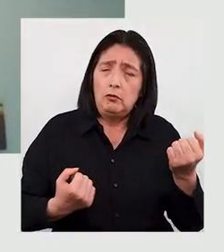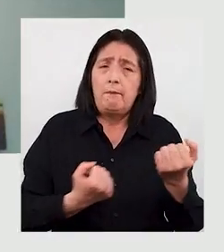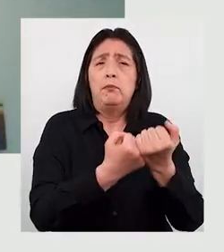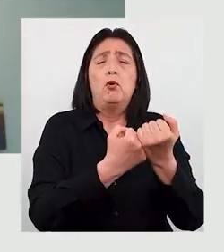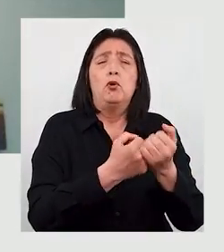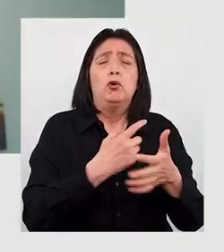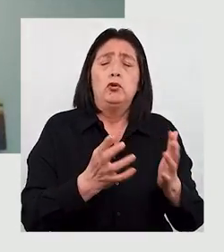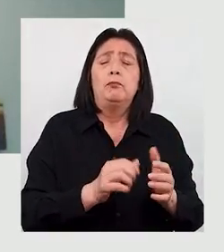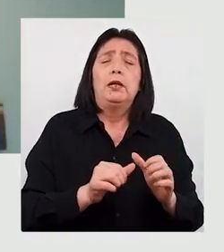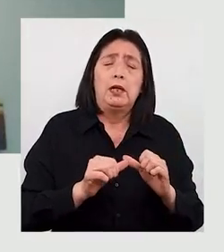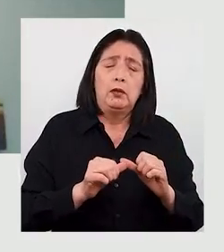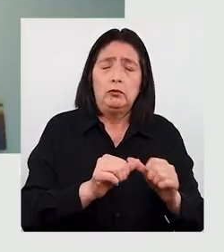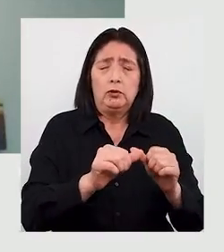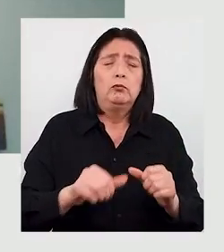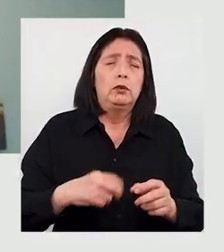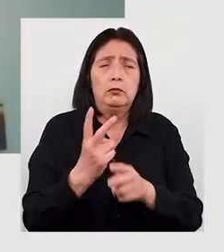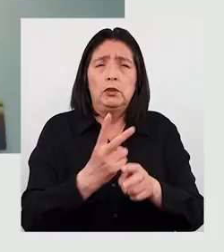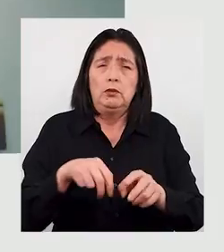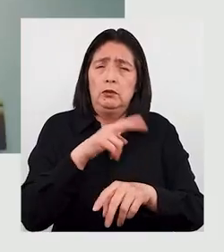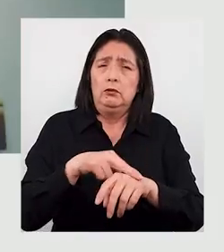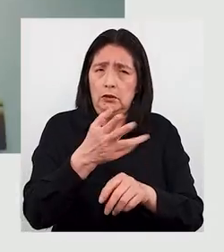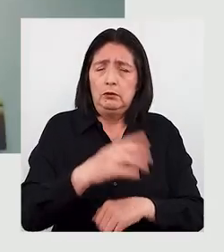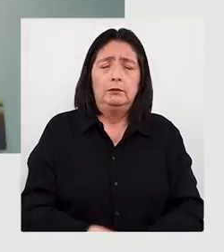respaldo de la sostenibilidad.